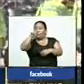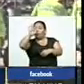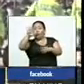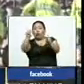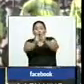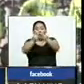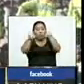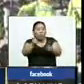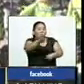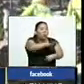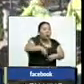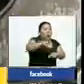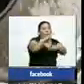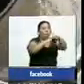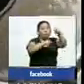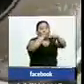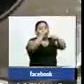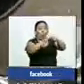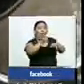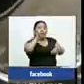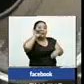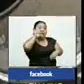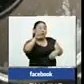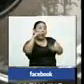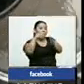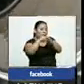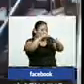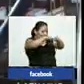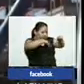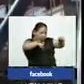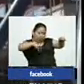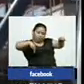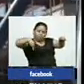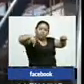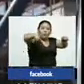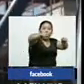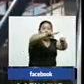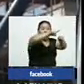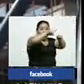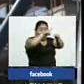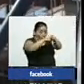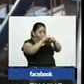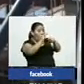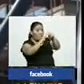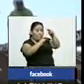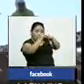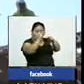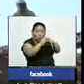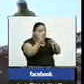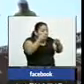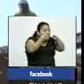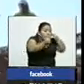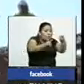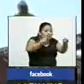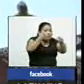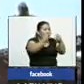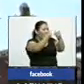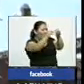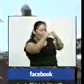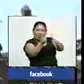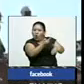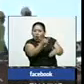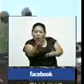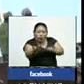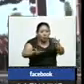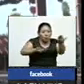El área de construcción supera los 5 mil metros cuadrados y con una propuesta vanguardista ofrecerá a sus visitantes una gran variedad de